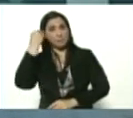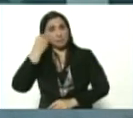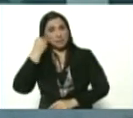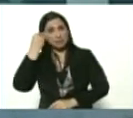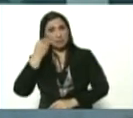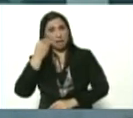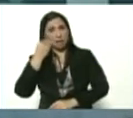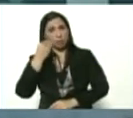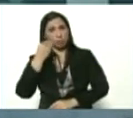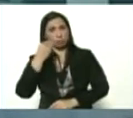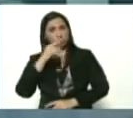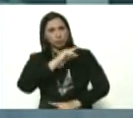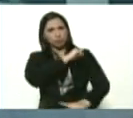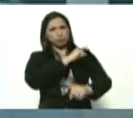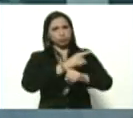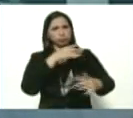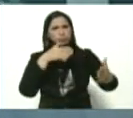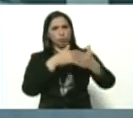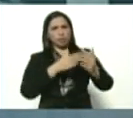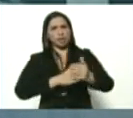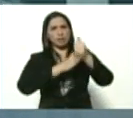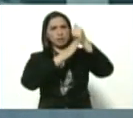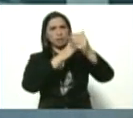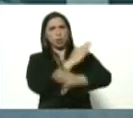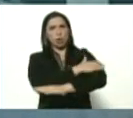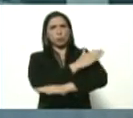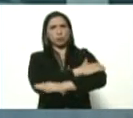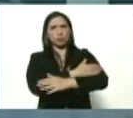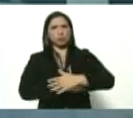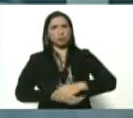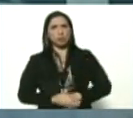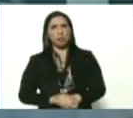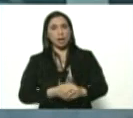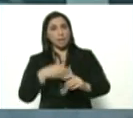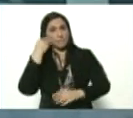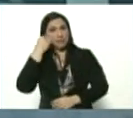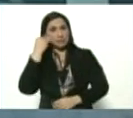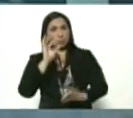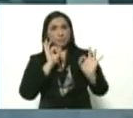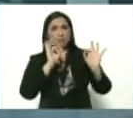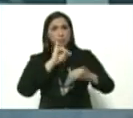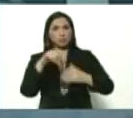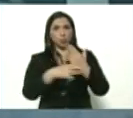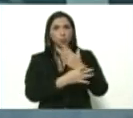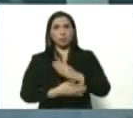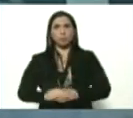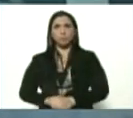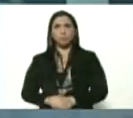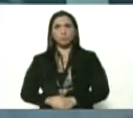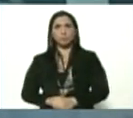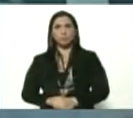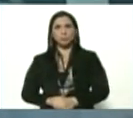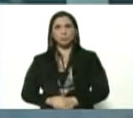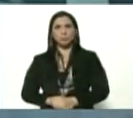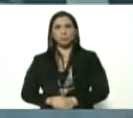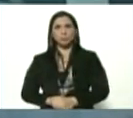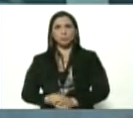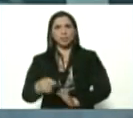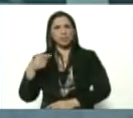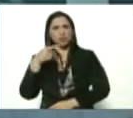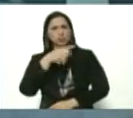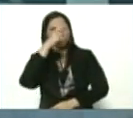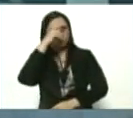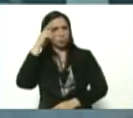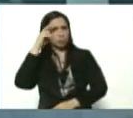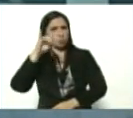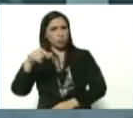presentar cargos contra líderes opositores. Estoy pensando especialmente en Juan Guaidó. En segundo lugar, su canciller,